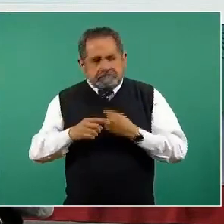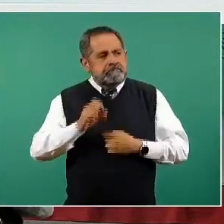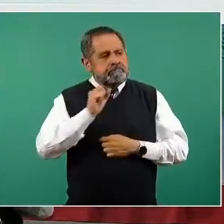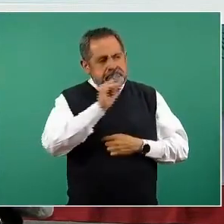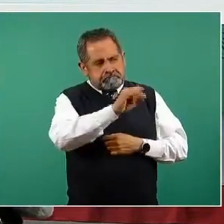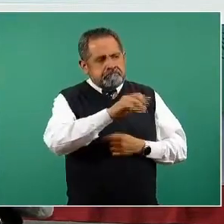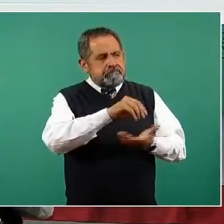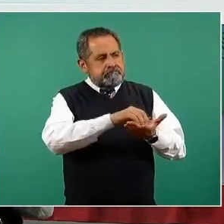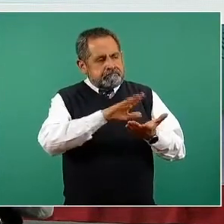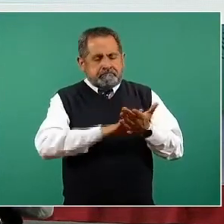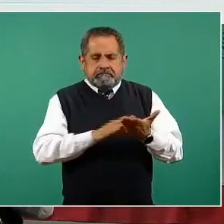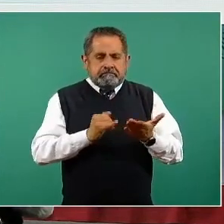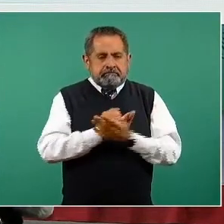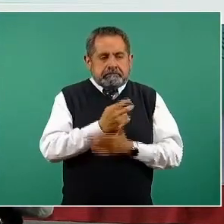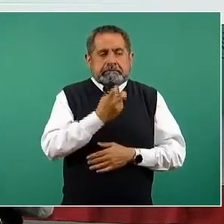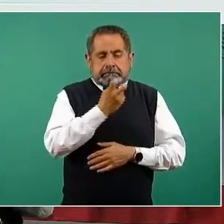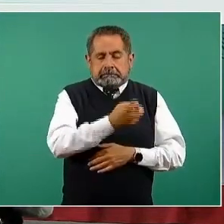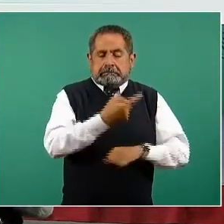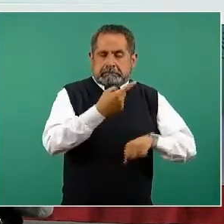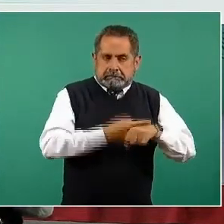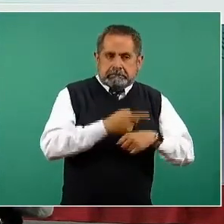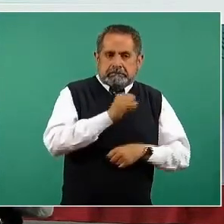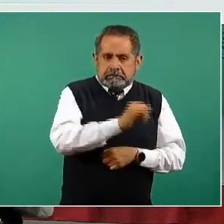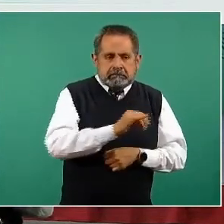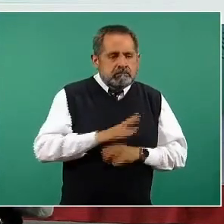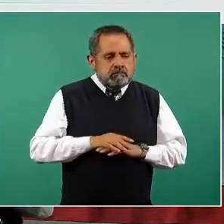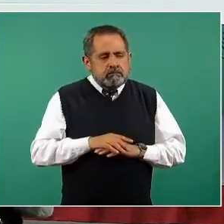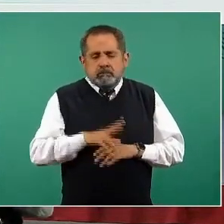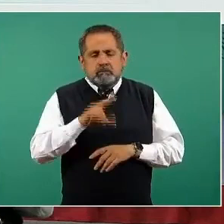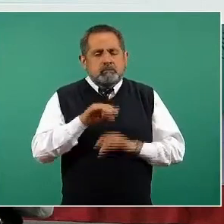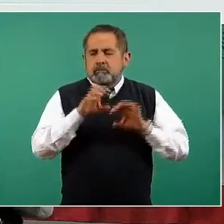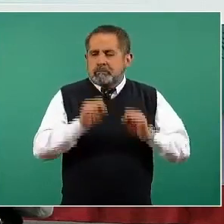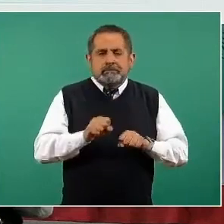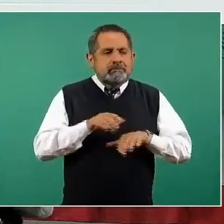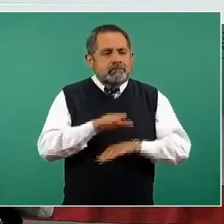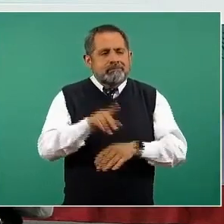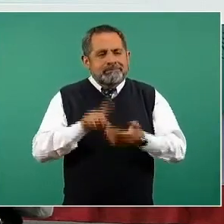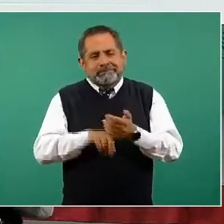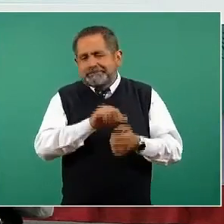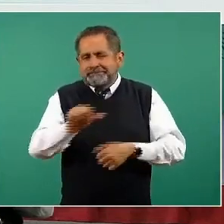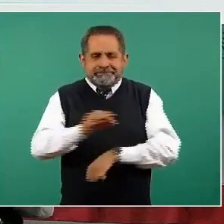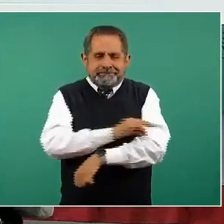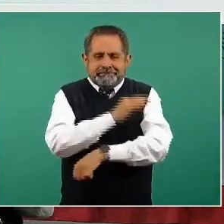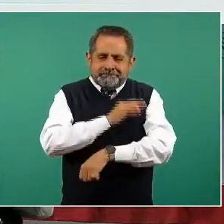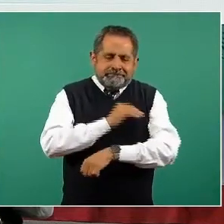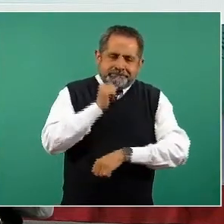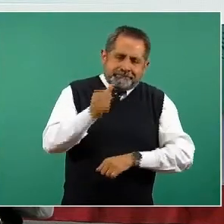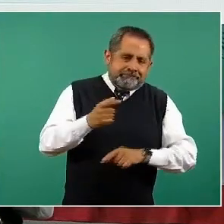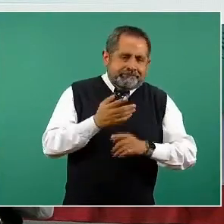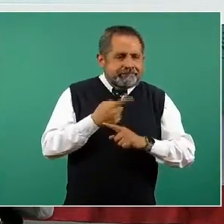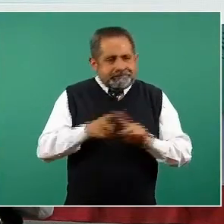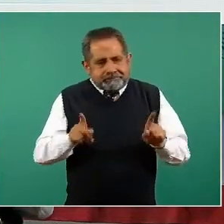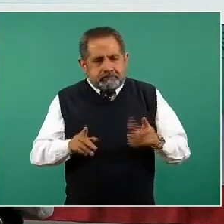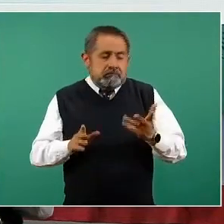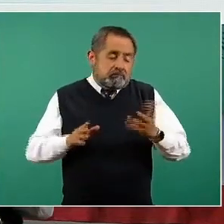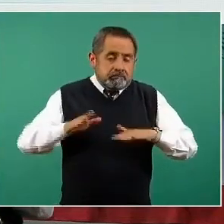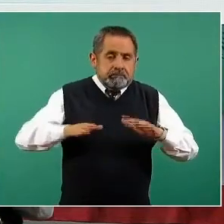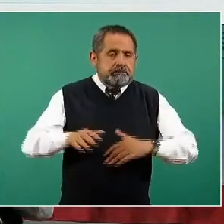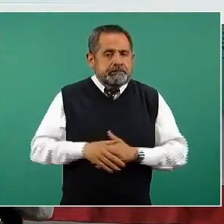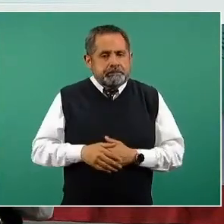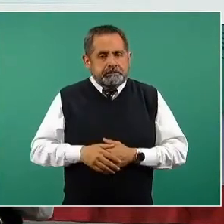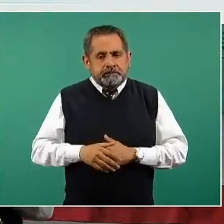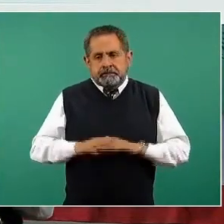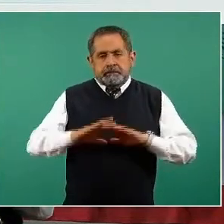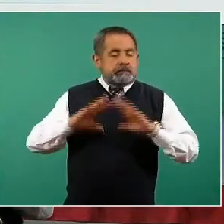una dictaminación que es la que finalmente puede decirnos si hay o no algún tipo de causalidad. Podemos ver los ESAVIs